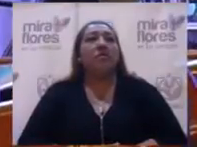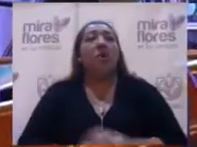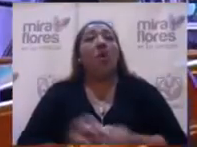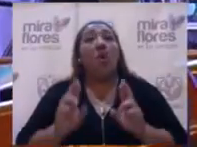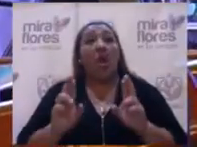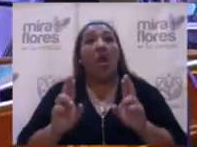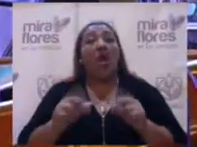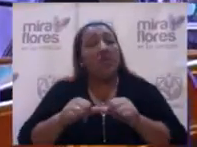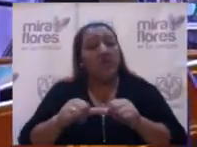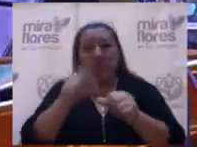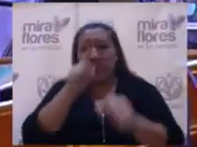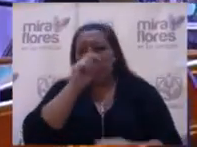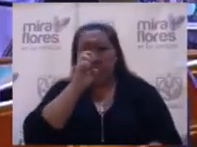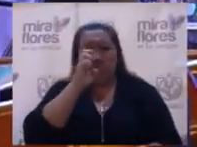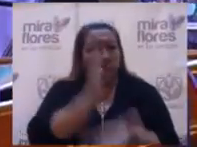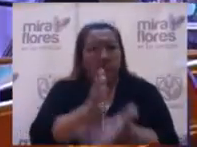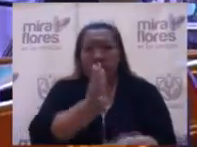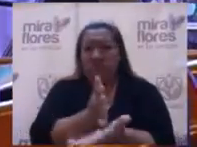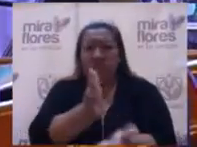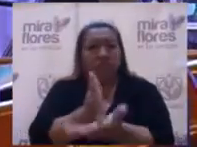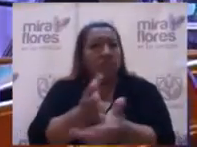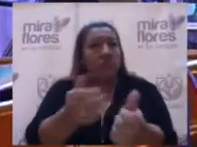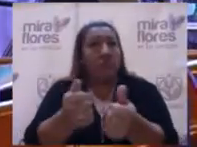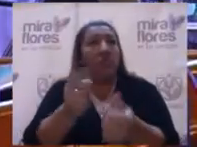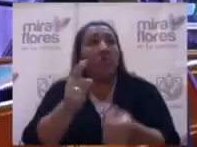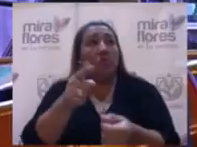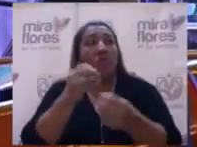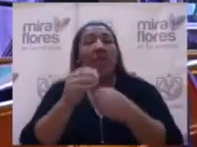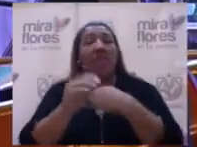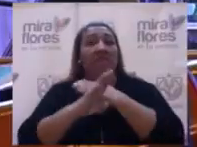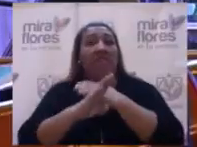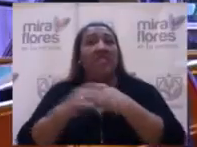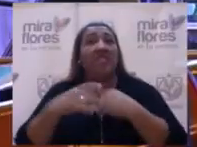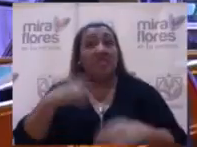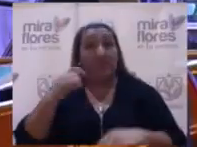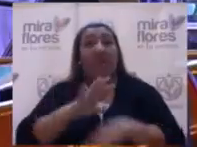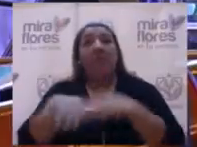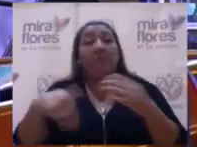siga así esa seriedad del trabajo y que se tomen en serio, porque Defensa Civil es